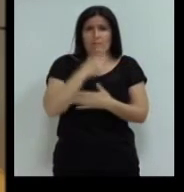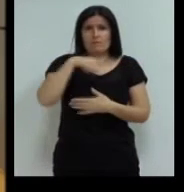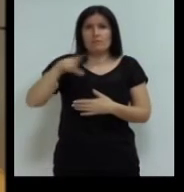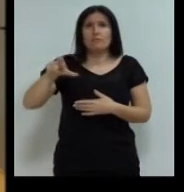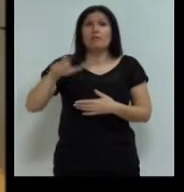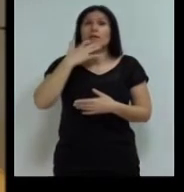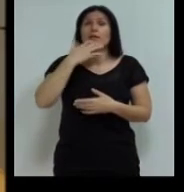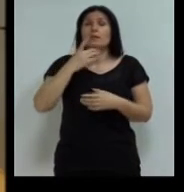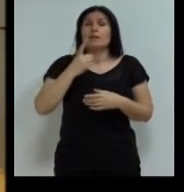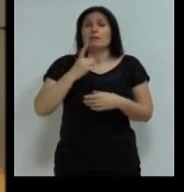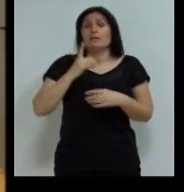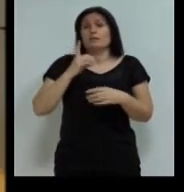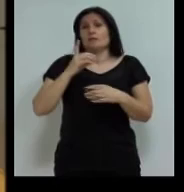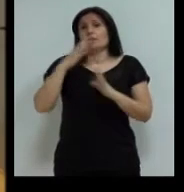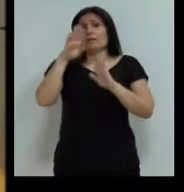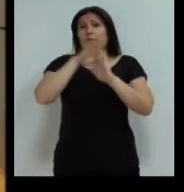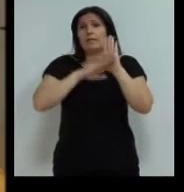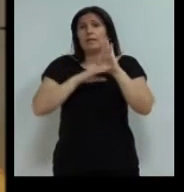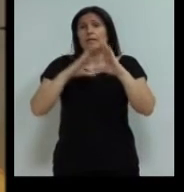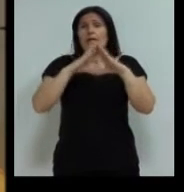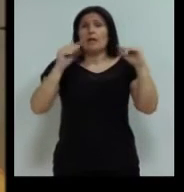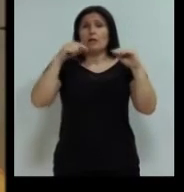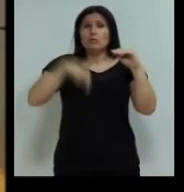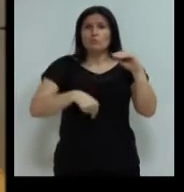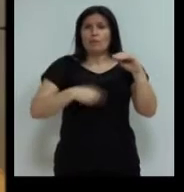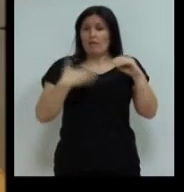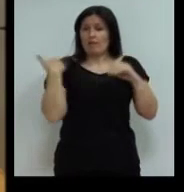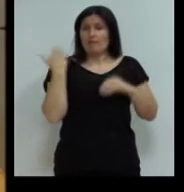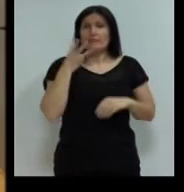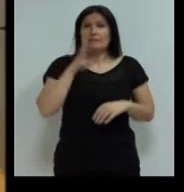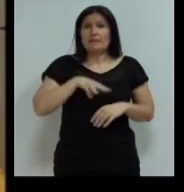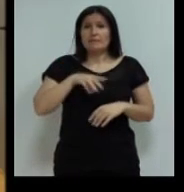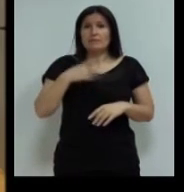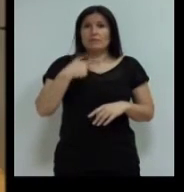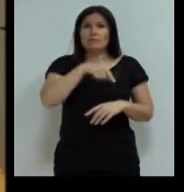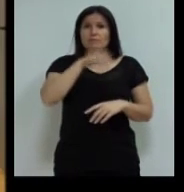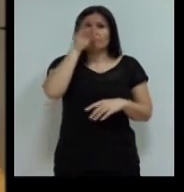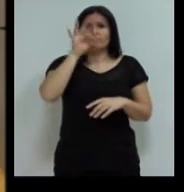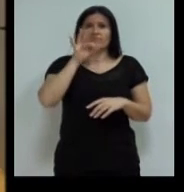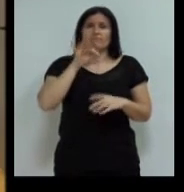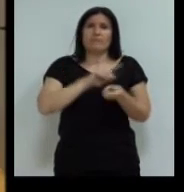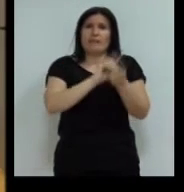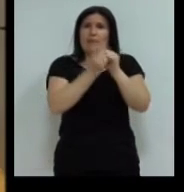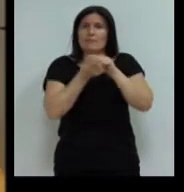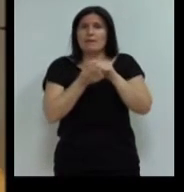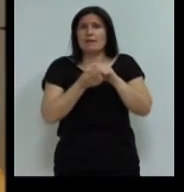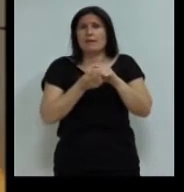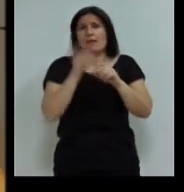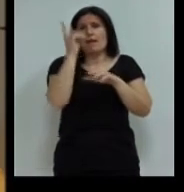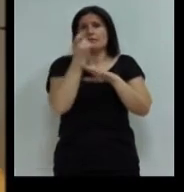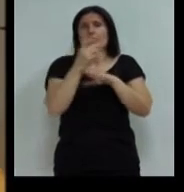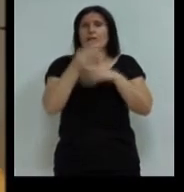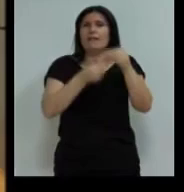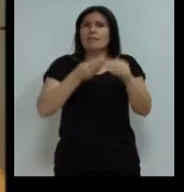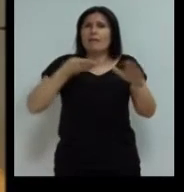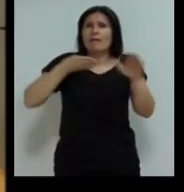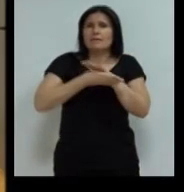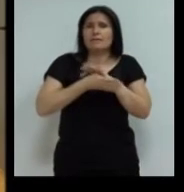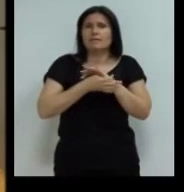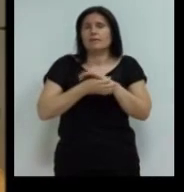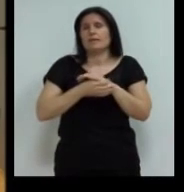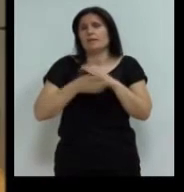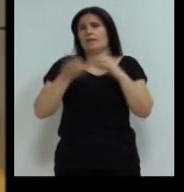Canal Sur hace 3 meses, cuando decidió cambiar la señal y de hacerla totalmente accesible el Canal